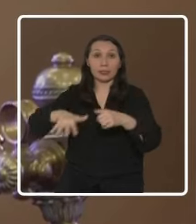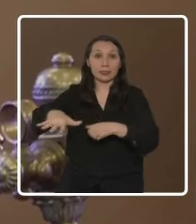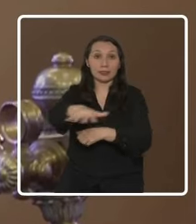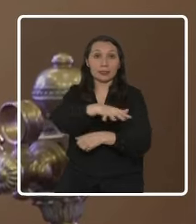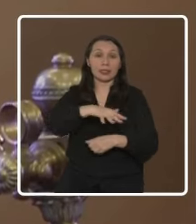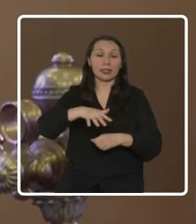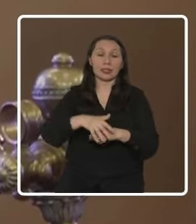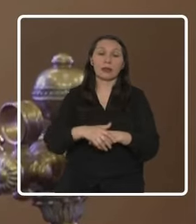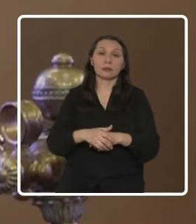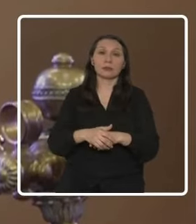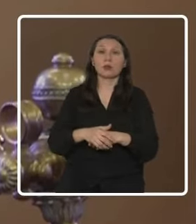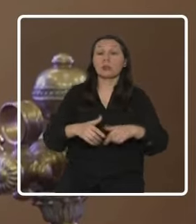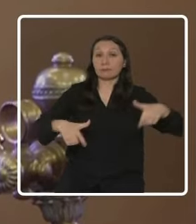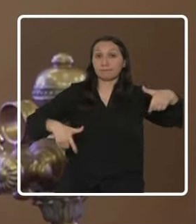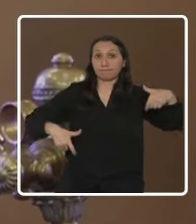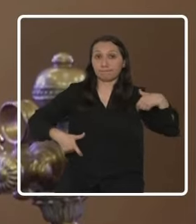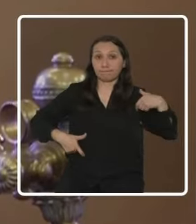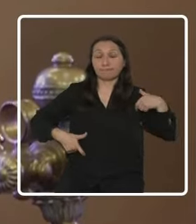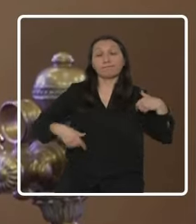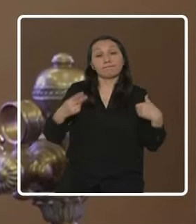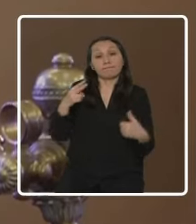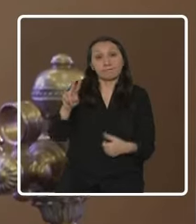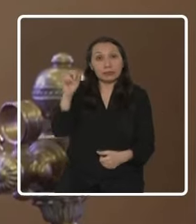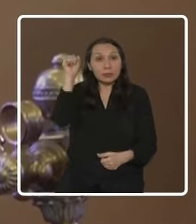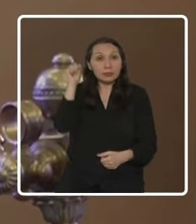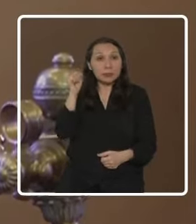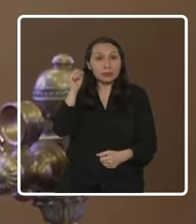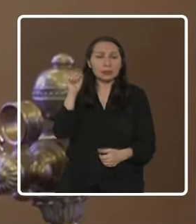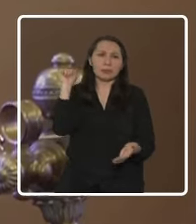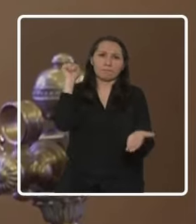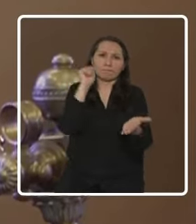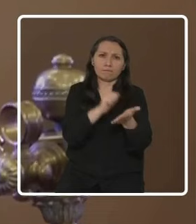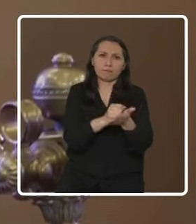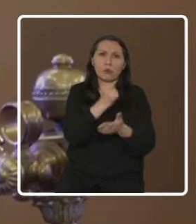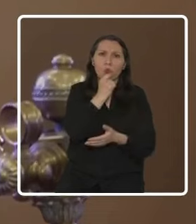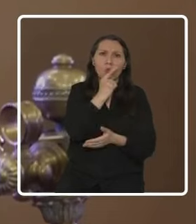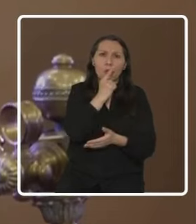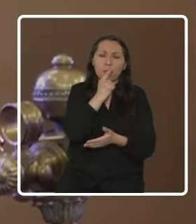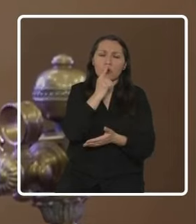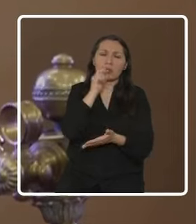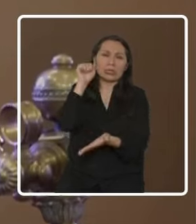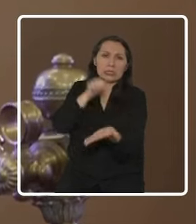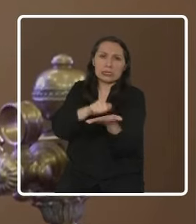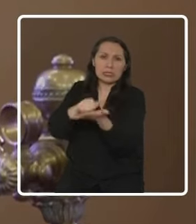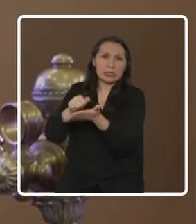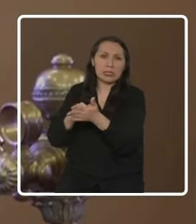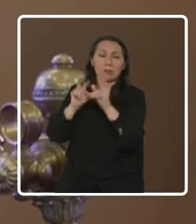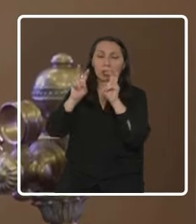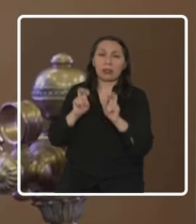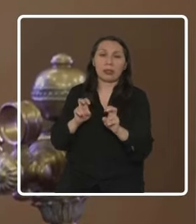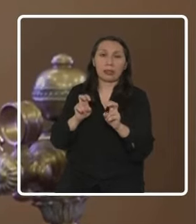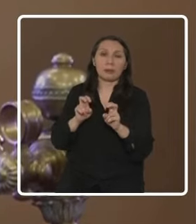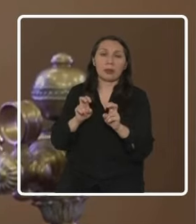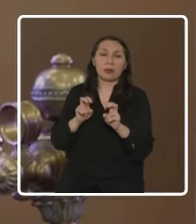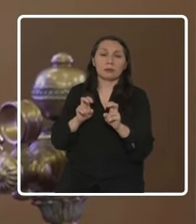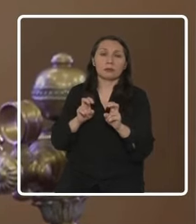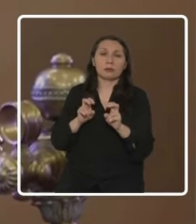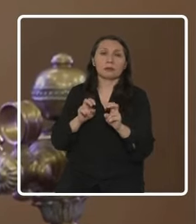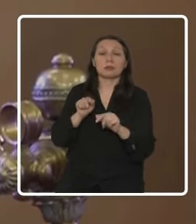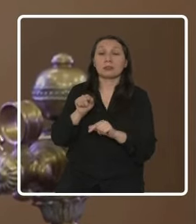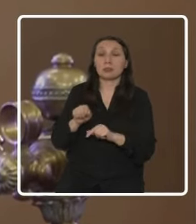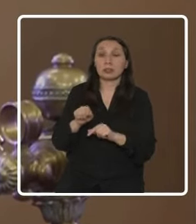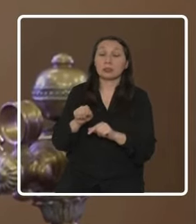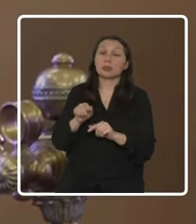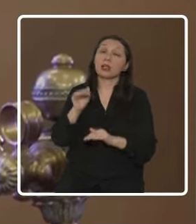política durante su gobierno las querellas y las recriminaciones